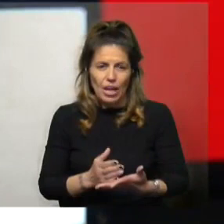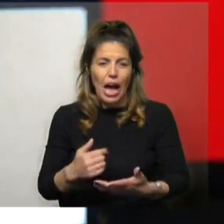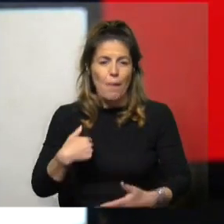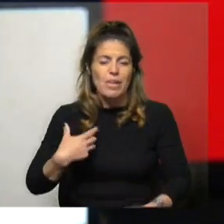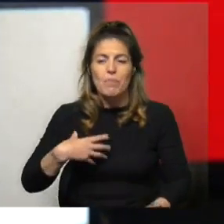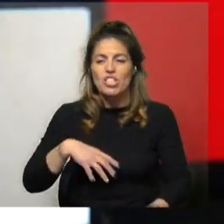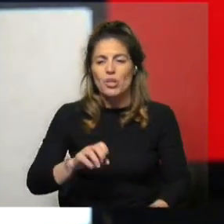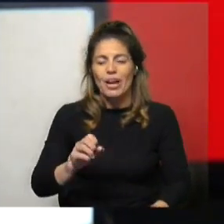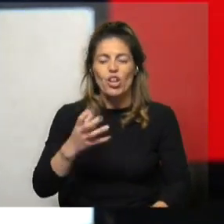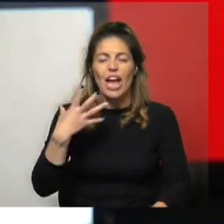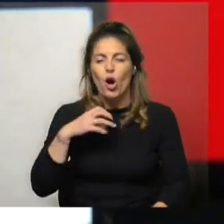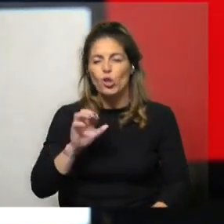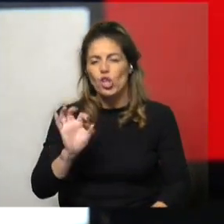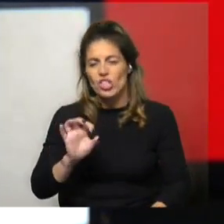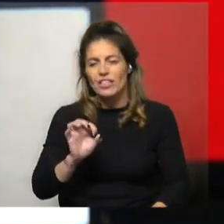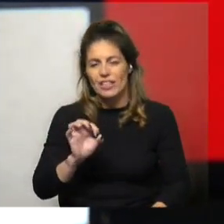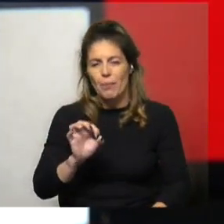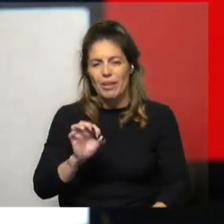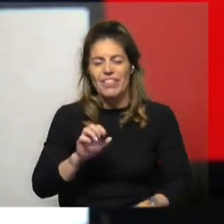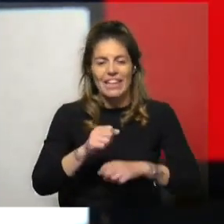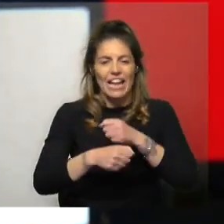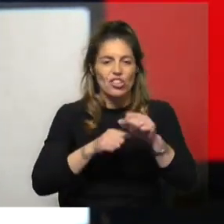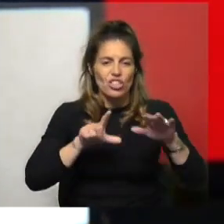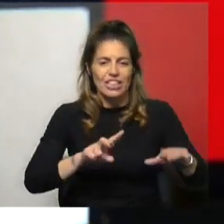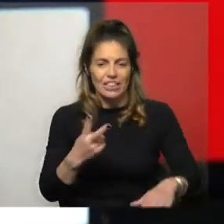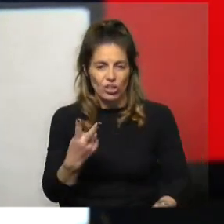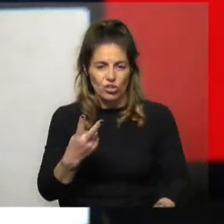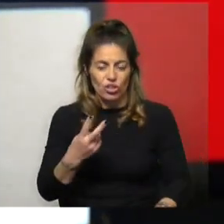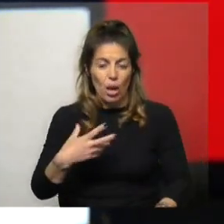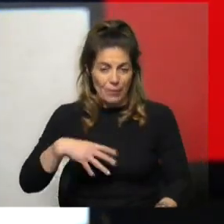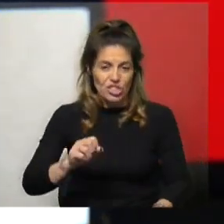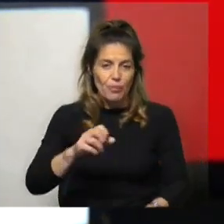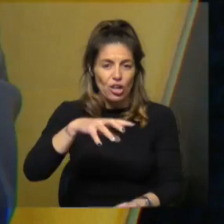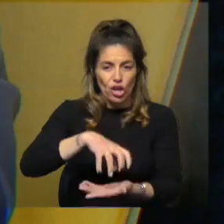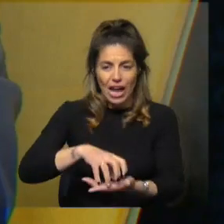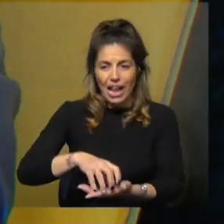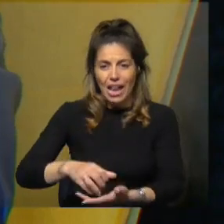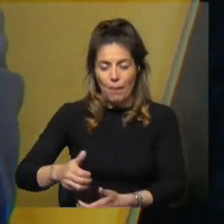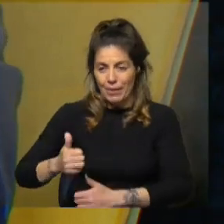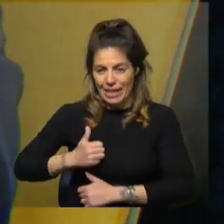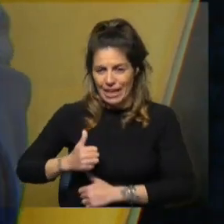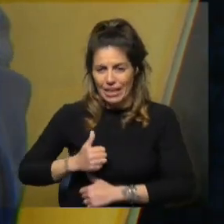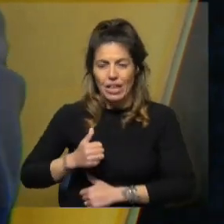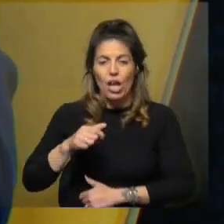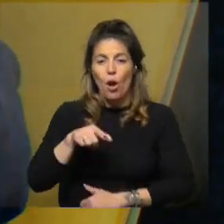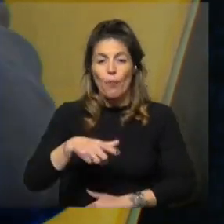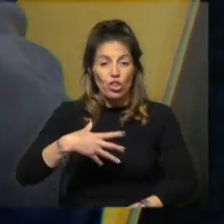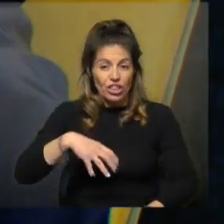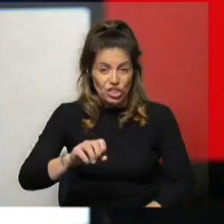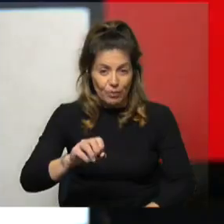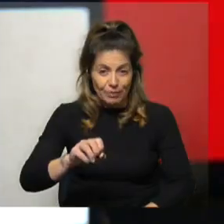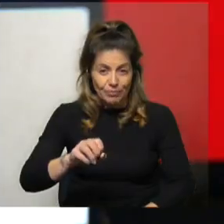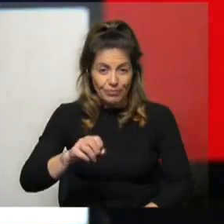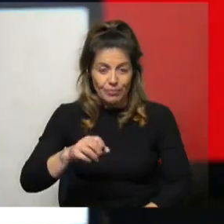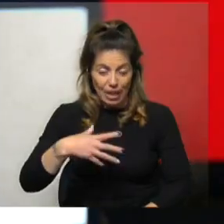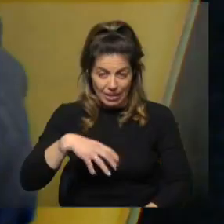agosto septiembre de ese mismo 72 al penal o sea vos vas te llevan penal al